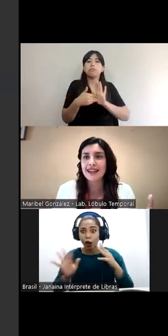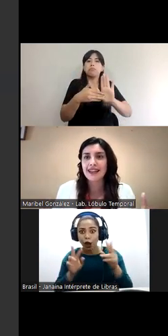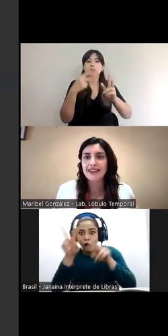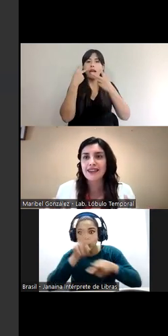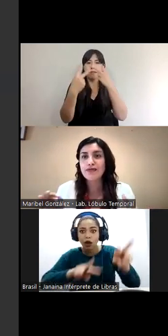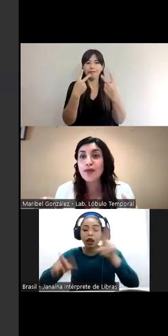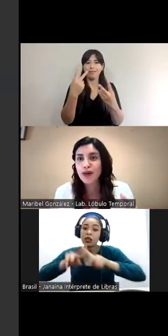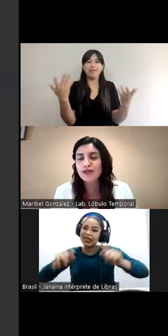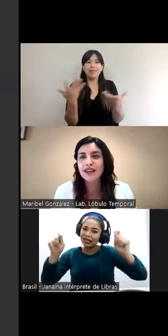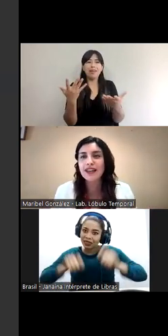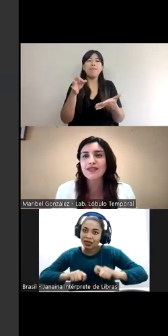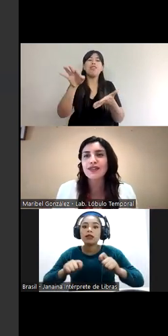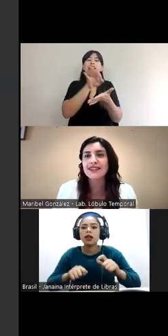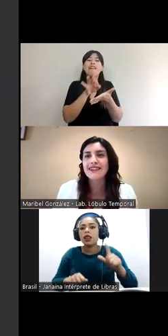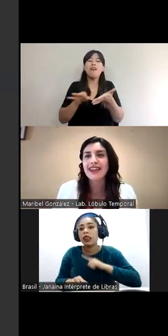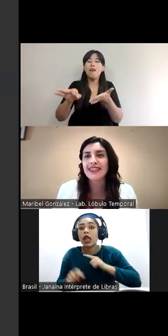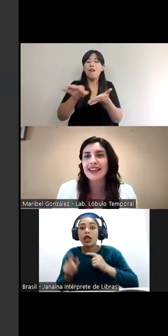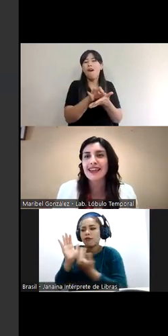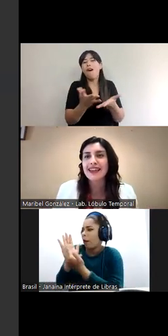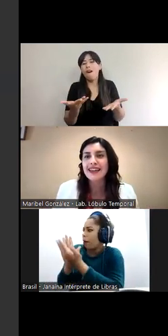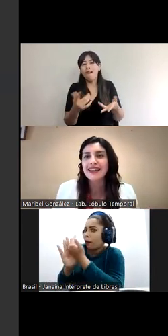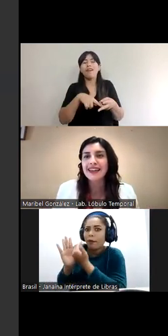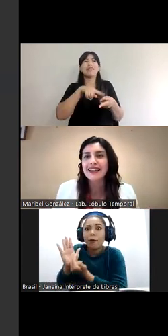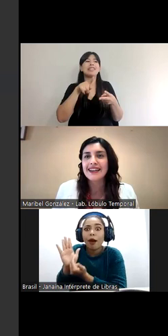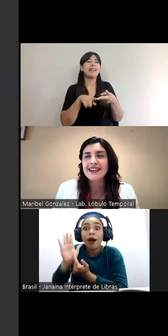de dibujos, ¿cierto?, a través de